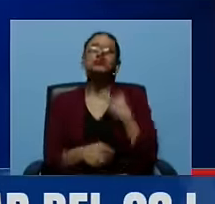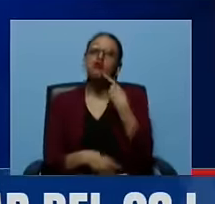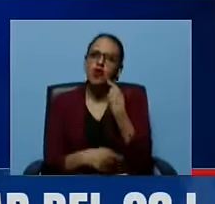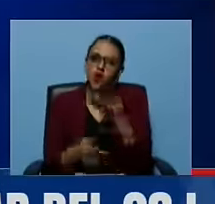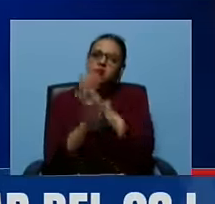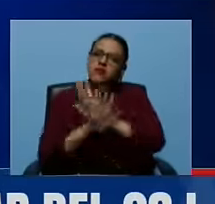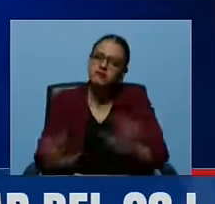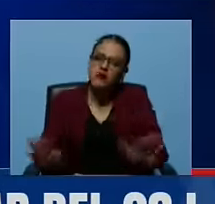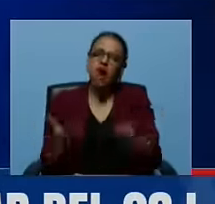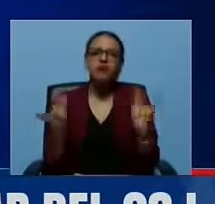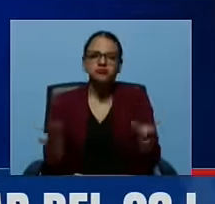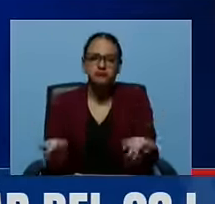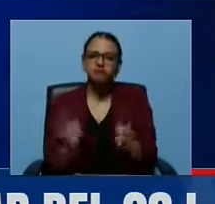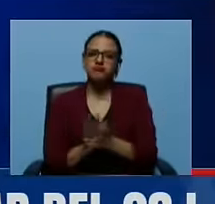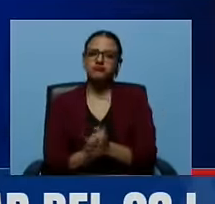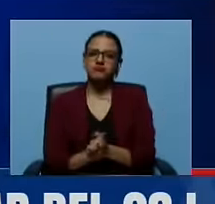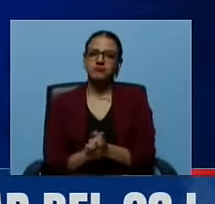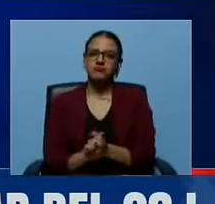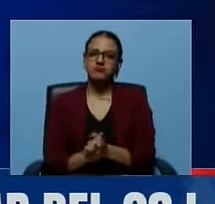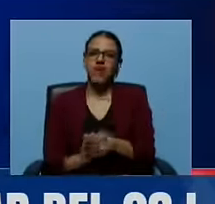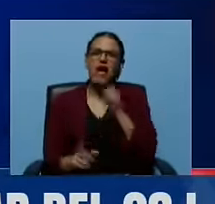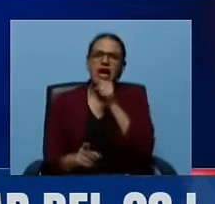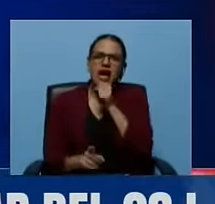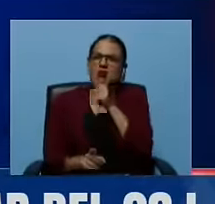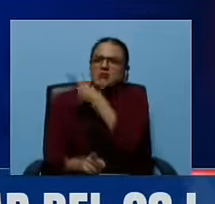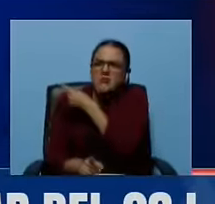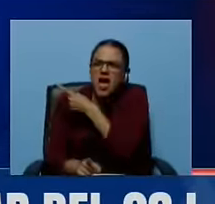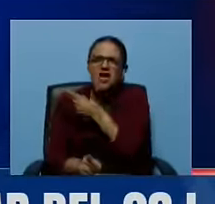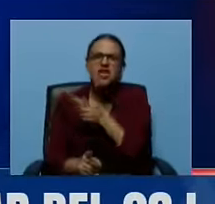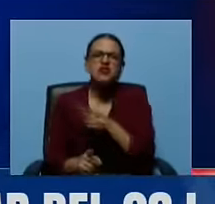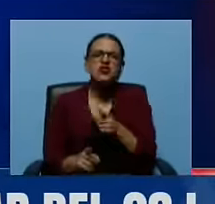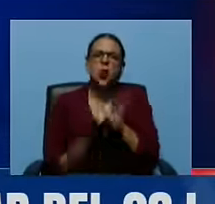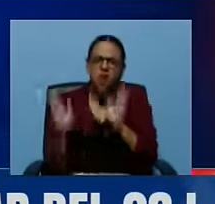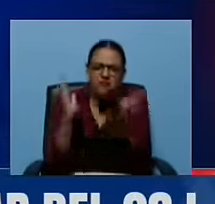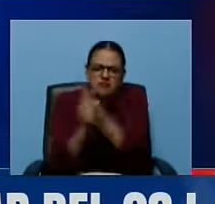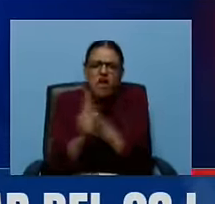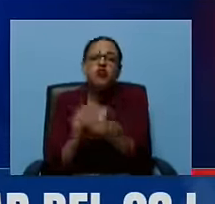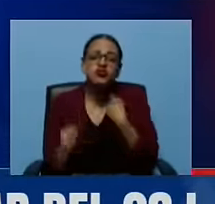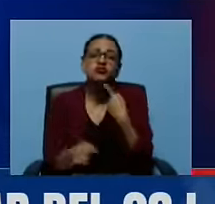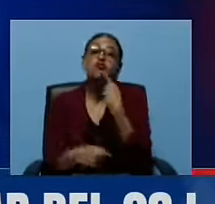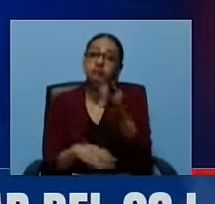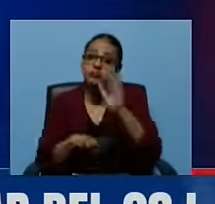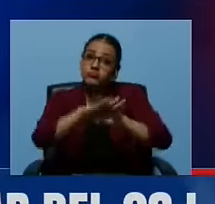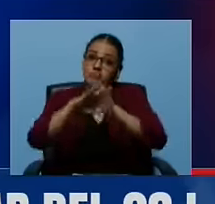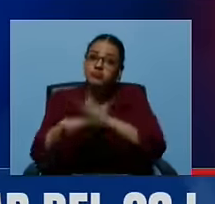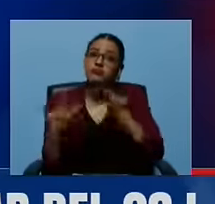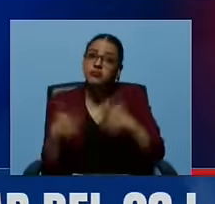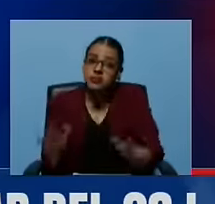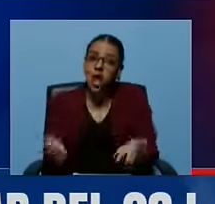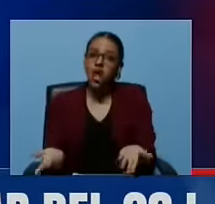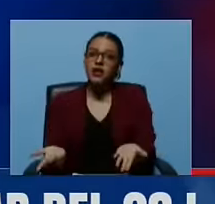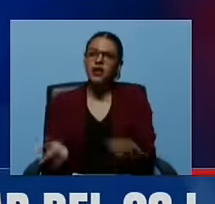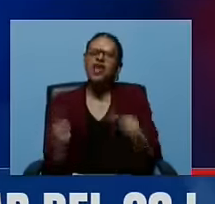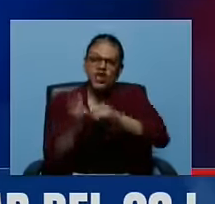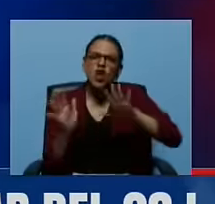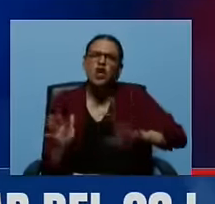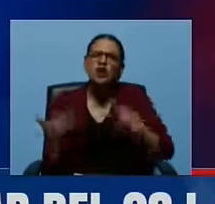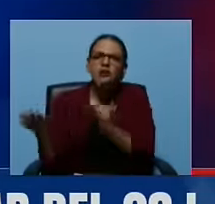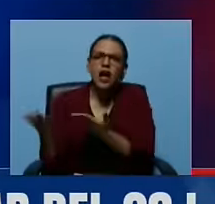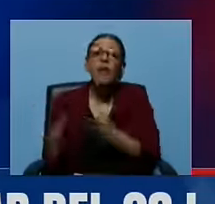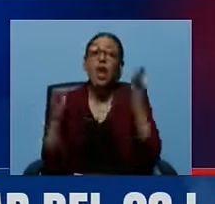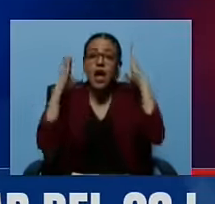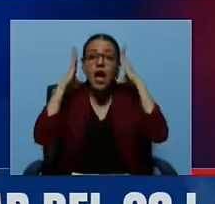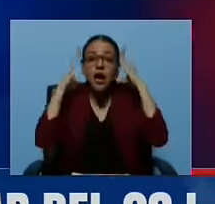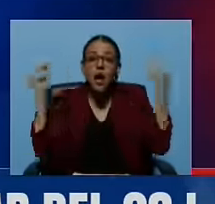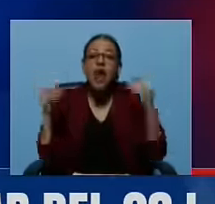dije, el viejito está por el este escondido, les dije, y estaba metido en la embajada